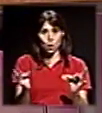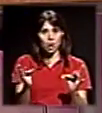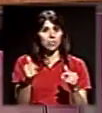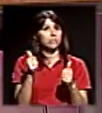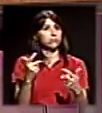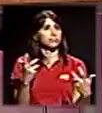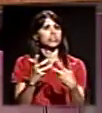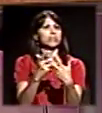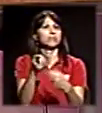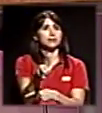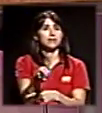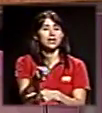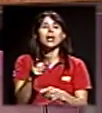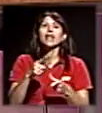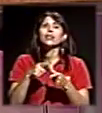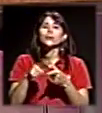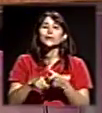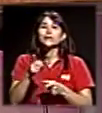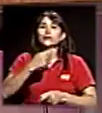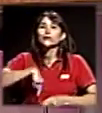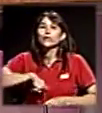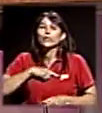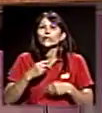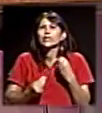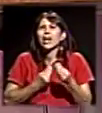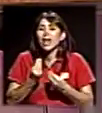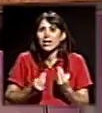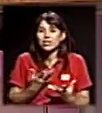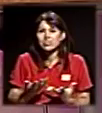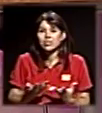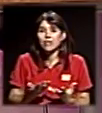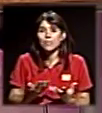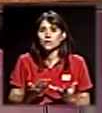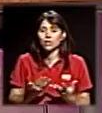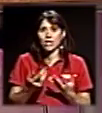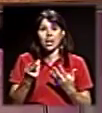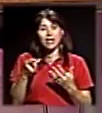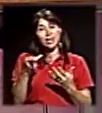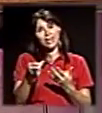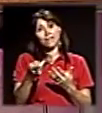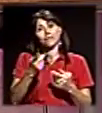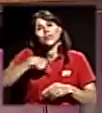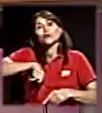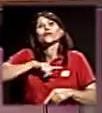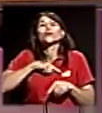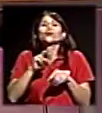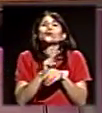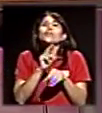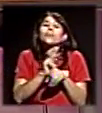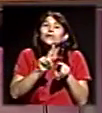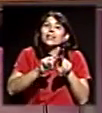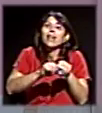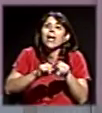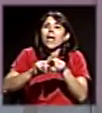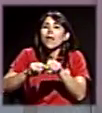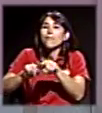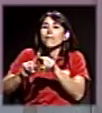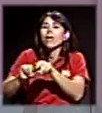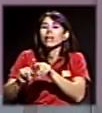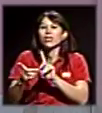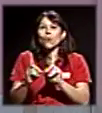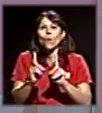cortamos no el el material o la eh la tela según el tipo de población que estamos